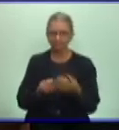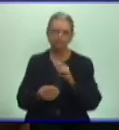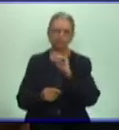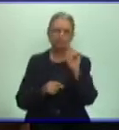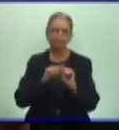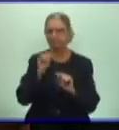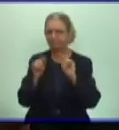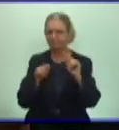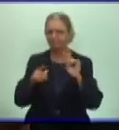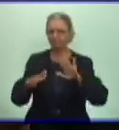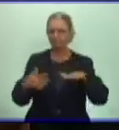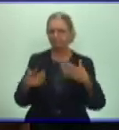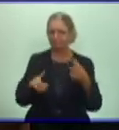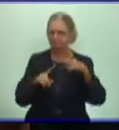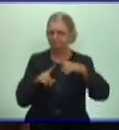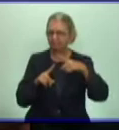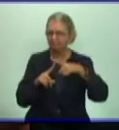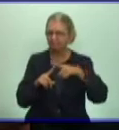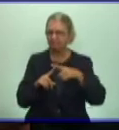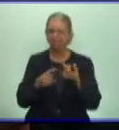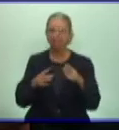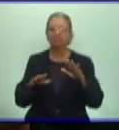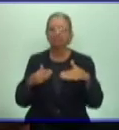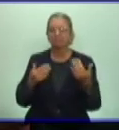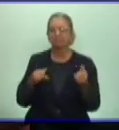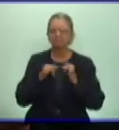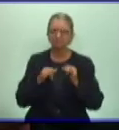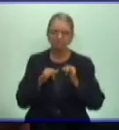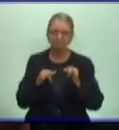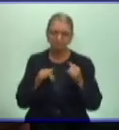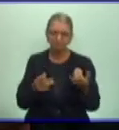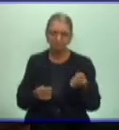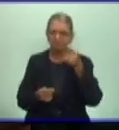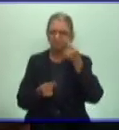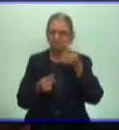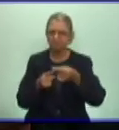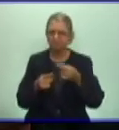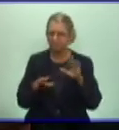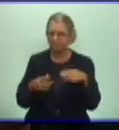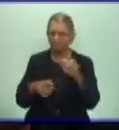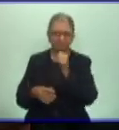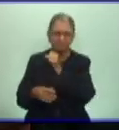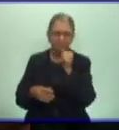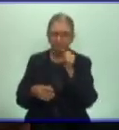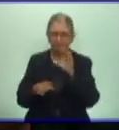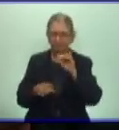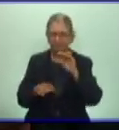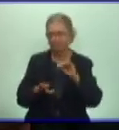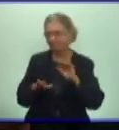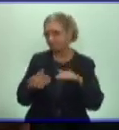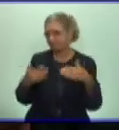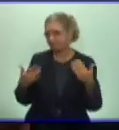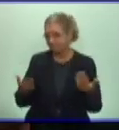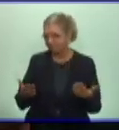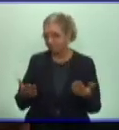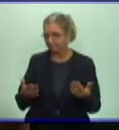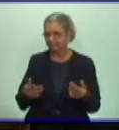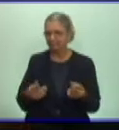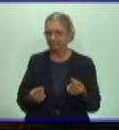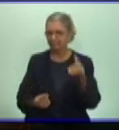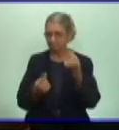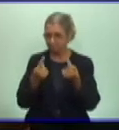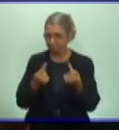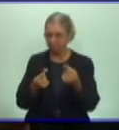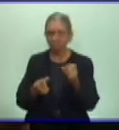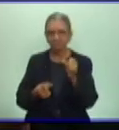de qué mensaje nos quiso transmitir el autor de la canción o el cantante de la canción, porque a veces la canta una persona que no